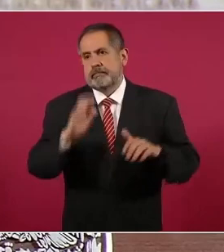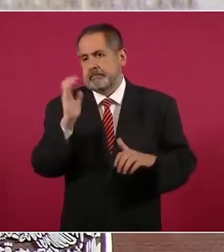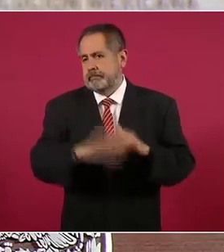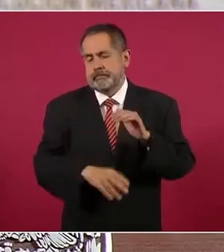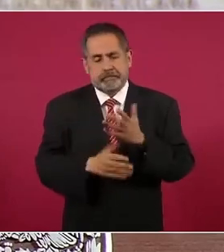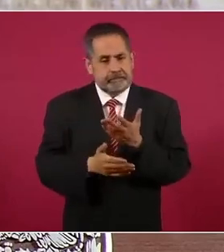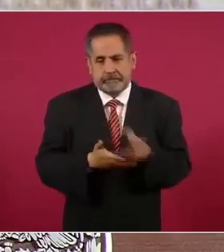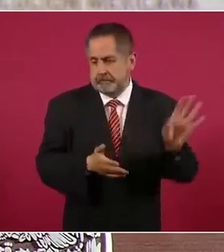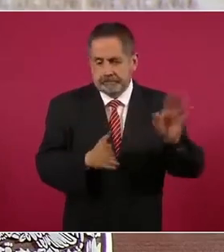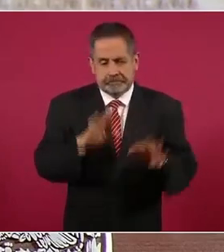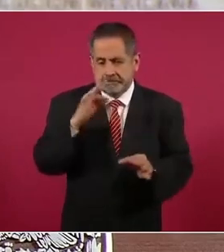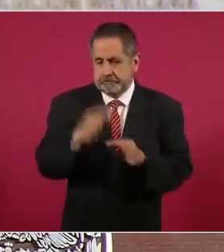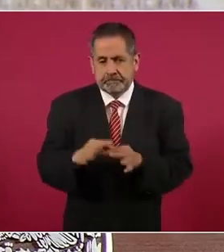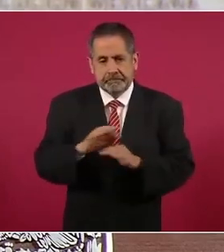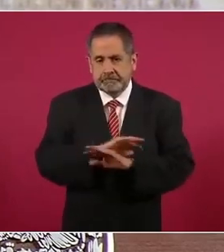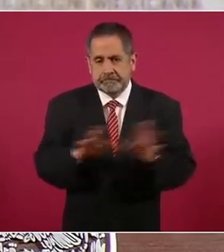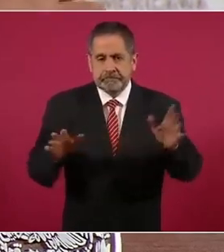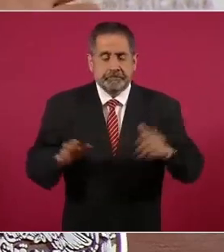que